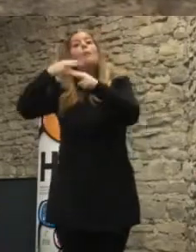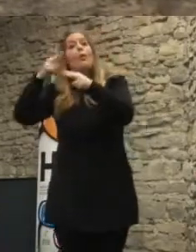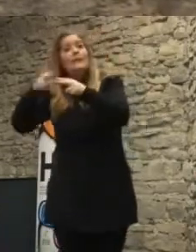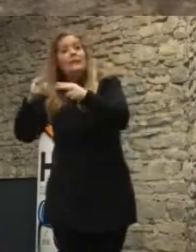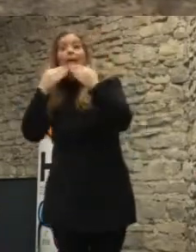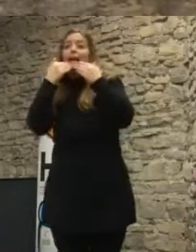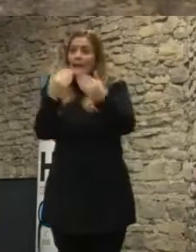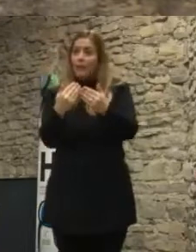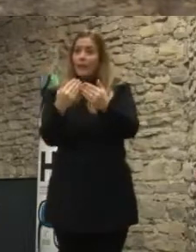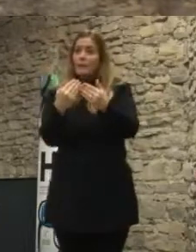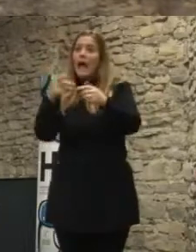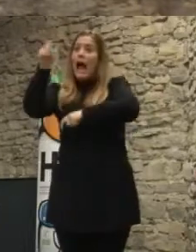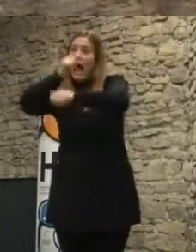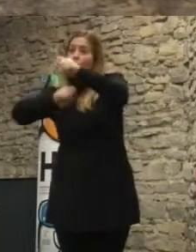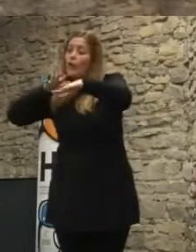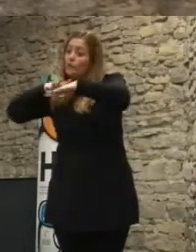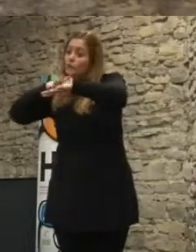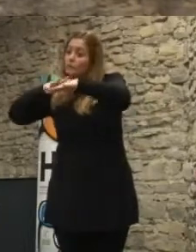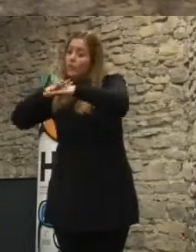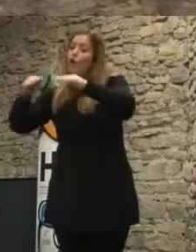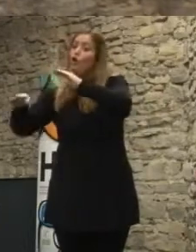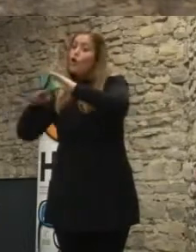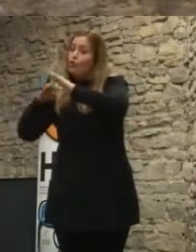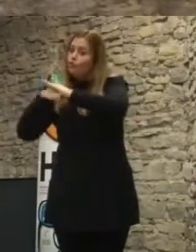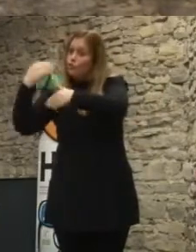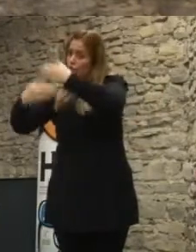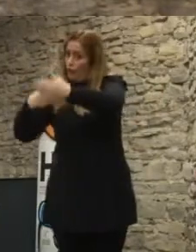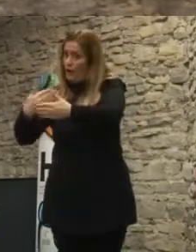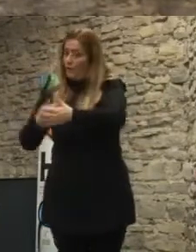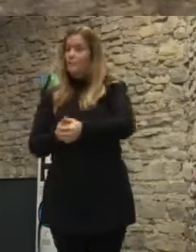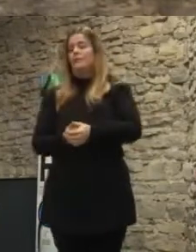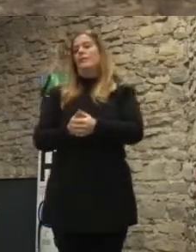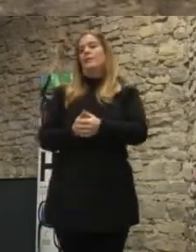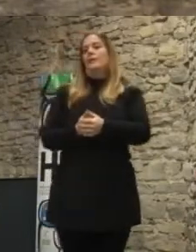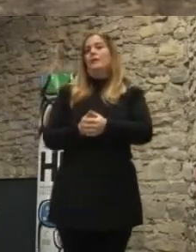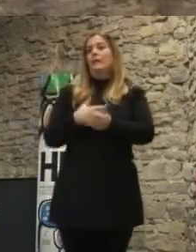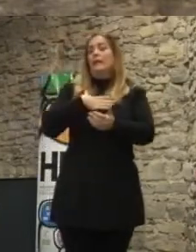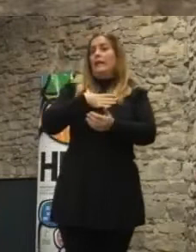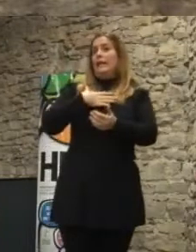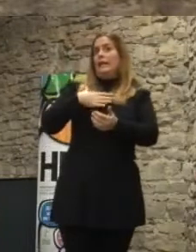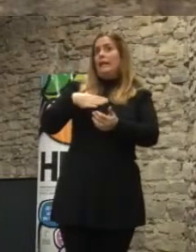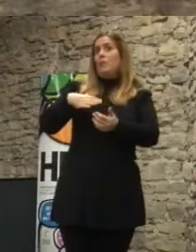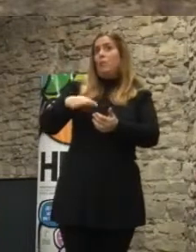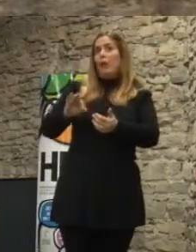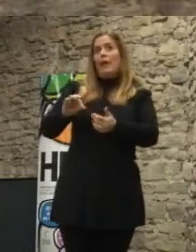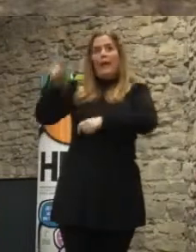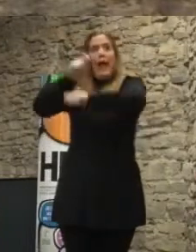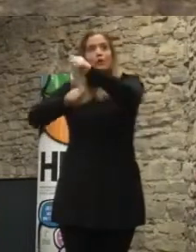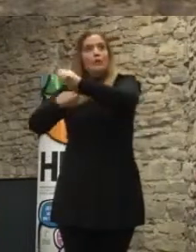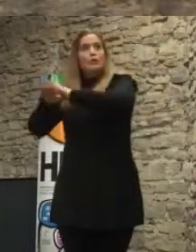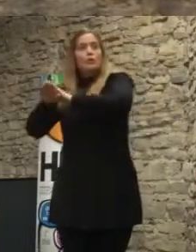asociativo. Y a lo mejor la viveza de ese tejido asociativo, yo ya no participo en el